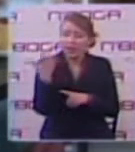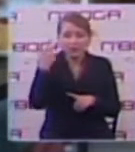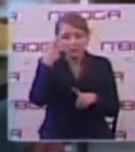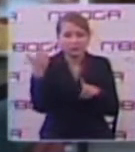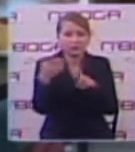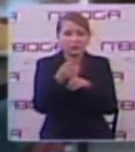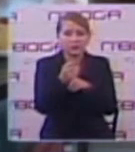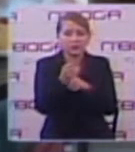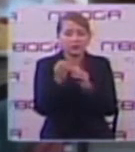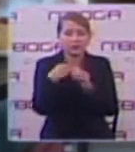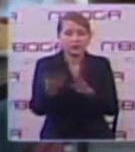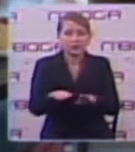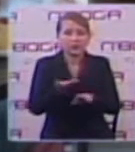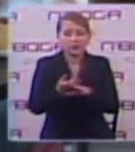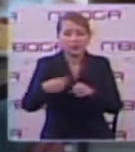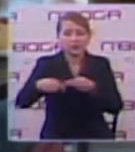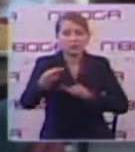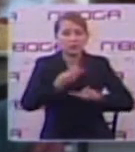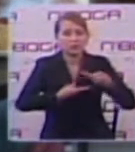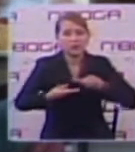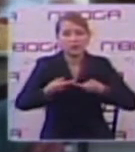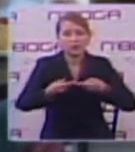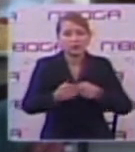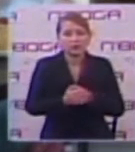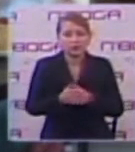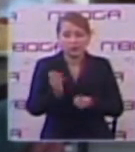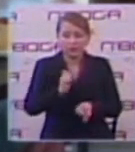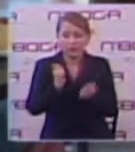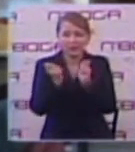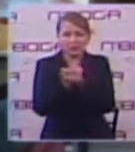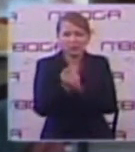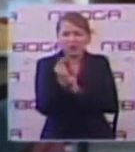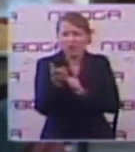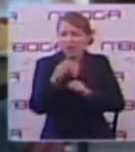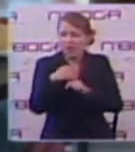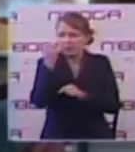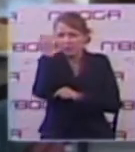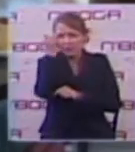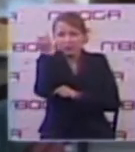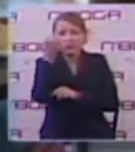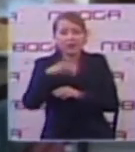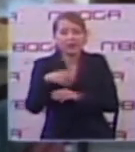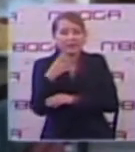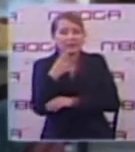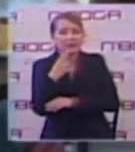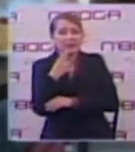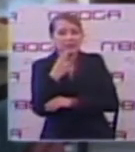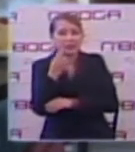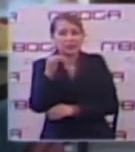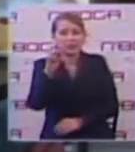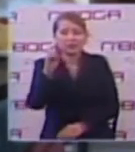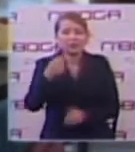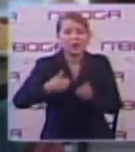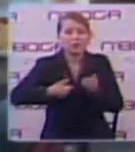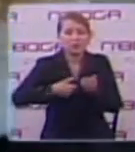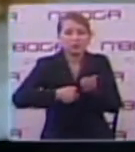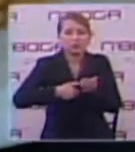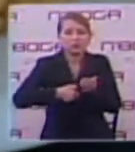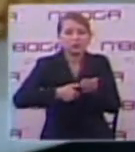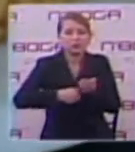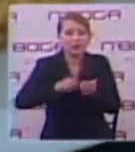logrado posicionar en el mercado, más que todo cambiar un poquito el concepto del sabor de los moros, de lenteja,